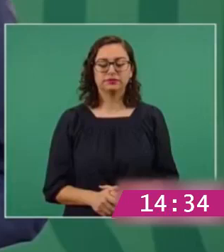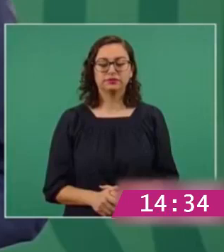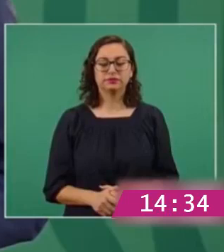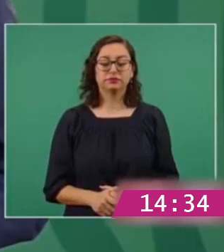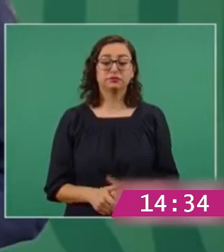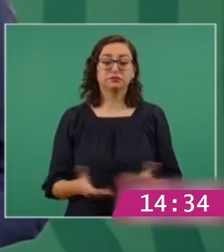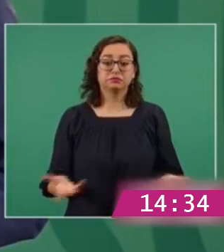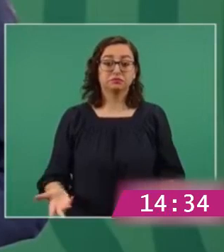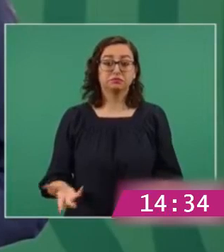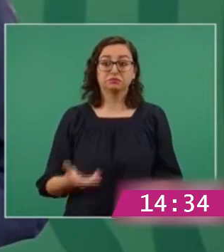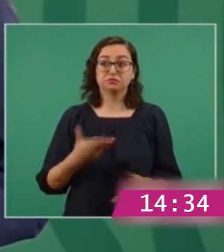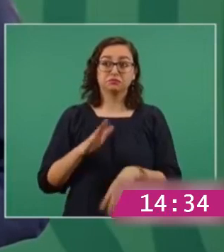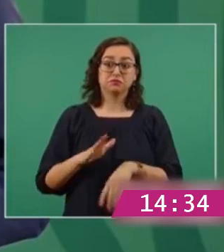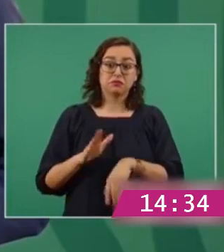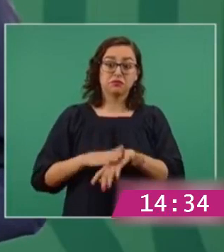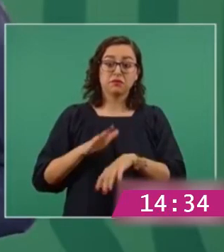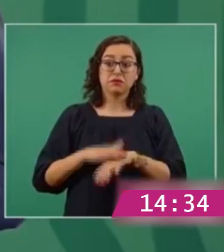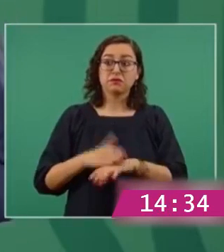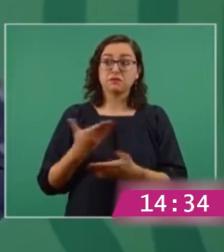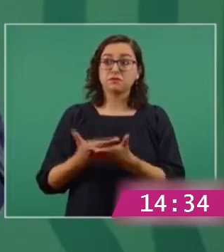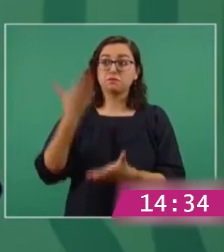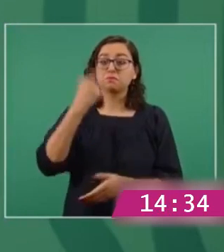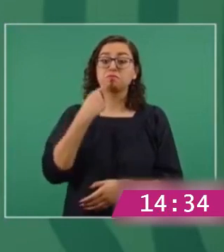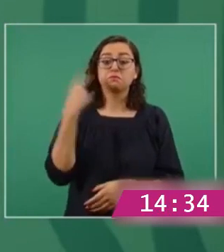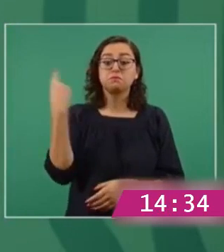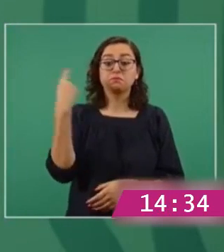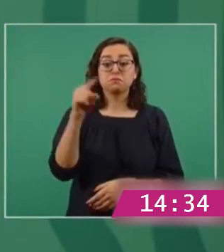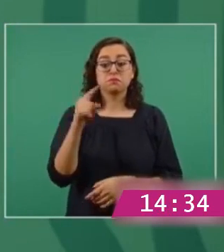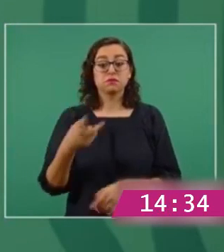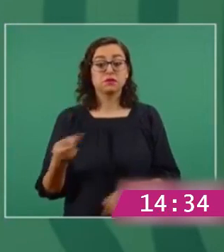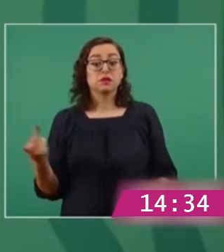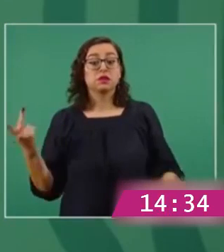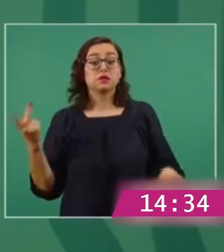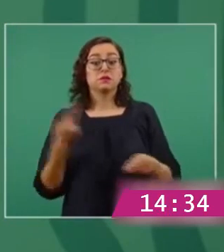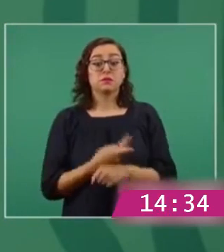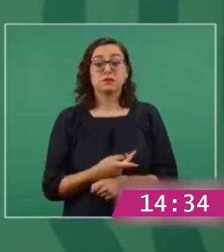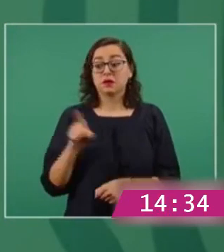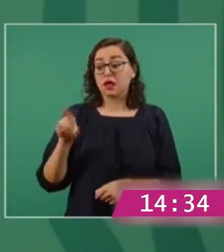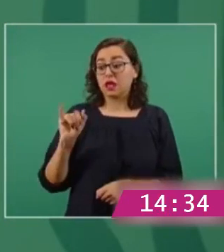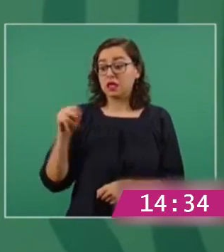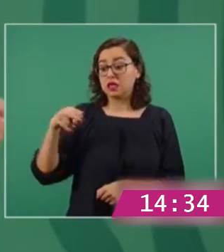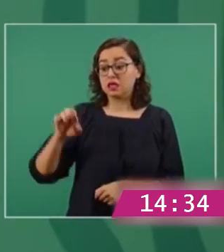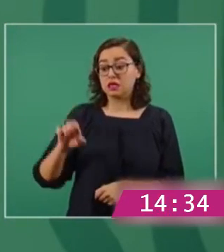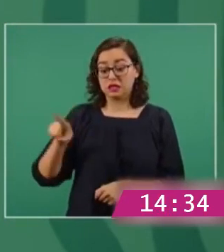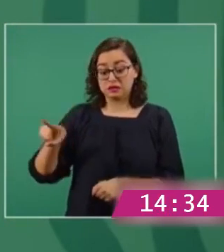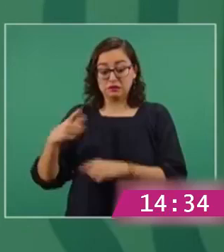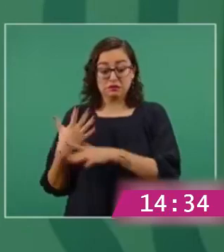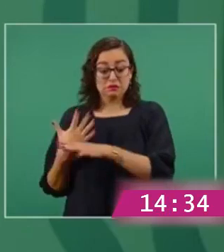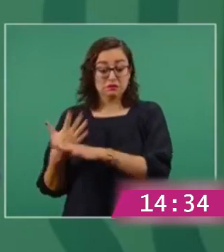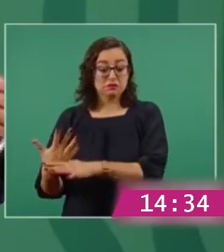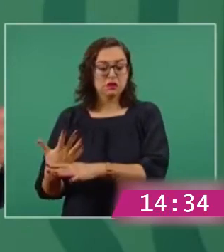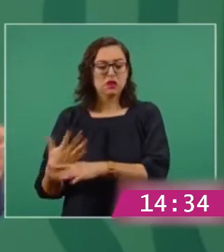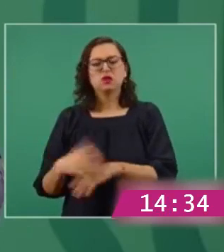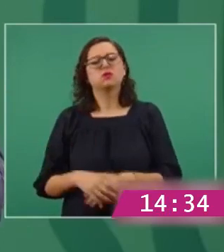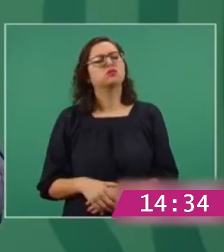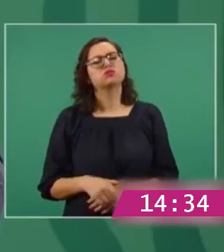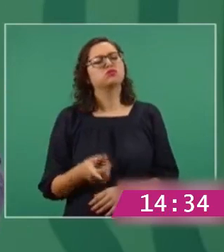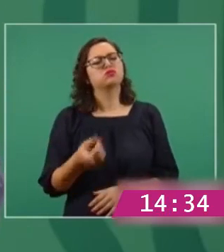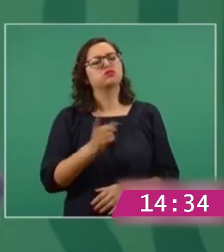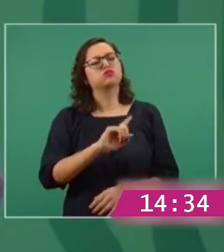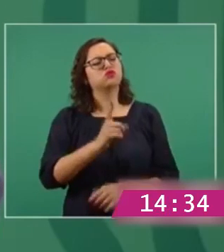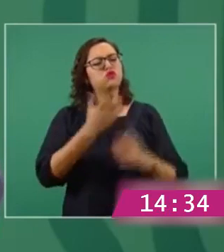los consejeros señalaron que la entrega de tarjetas rosas violaba las leyes electorales. Ya cambió, dice. Entonces, ojalá y la